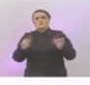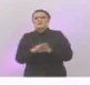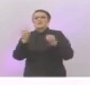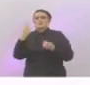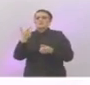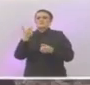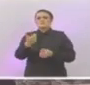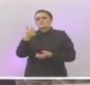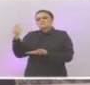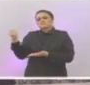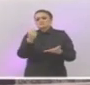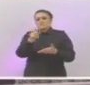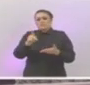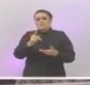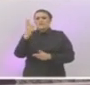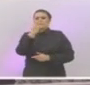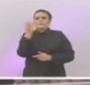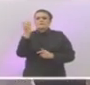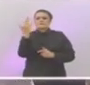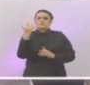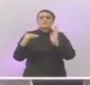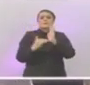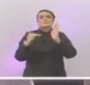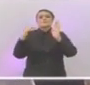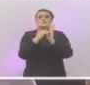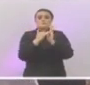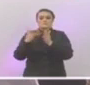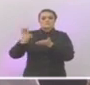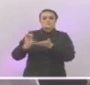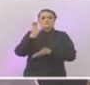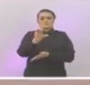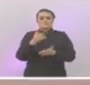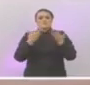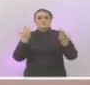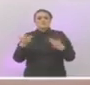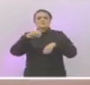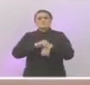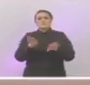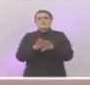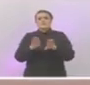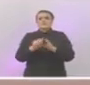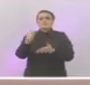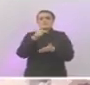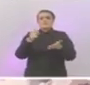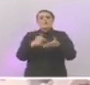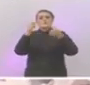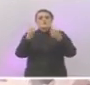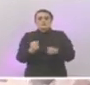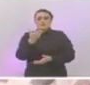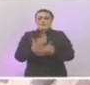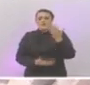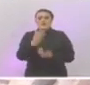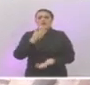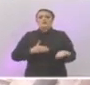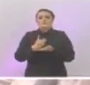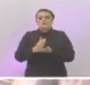inversión pública superior a 350 millones de pesos, pusimos en marcha el Complejo de Seguridad y Acceso